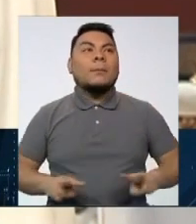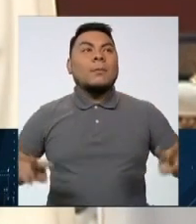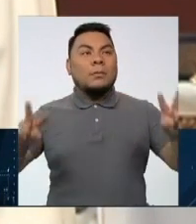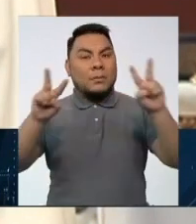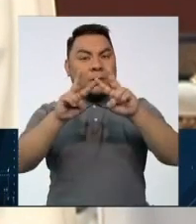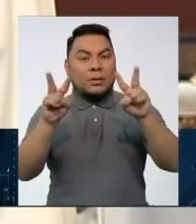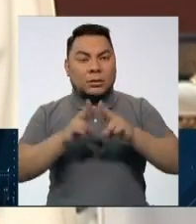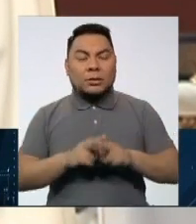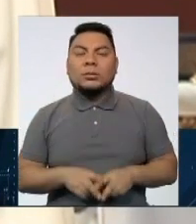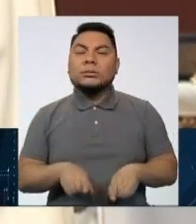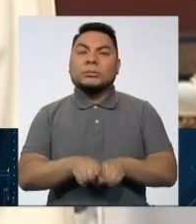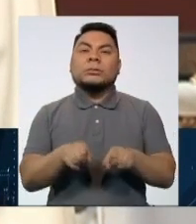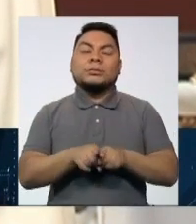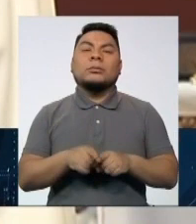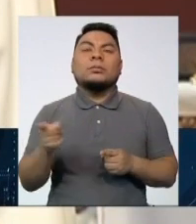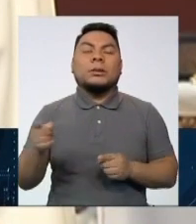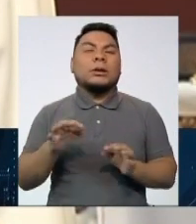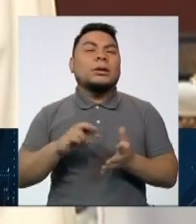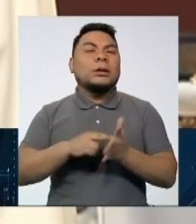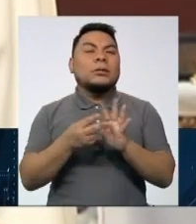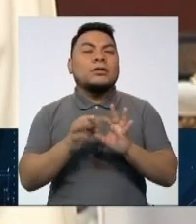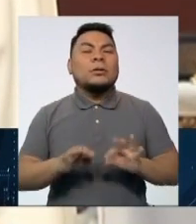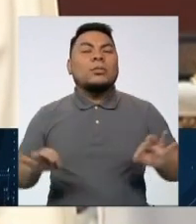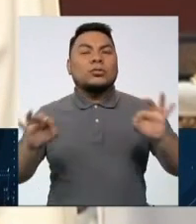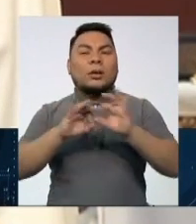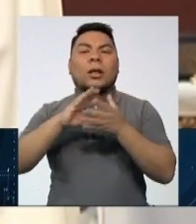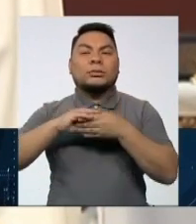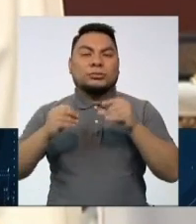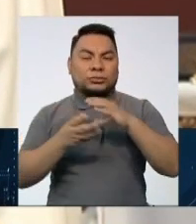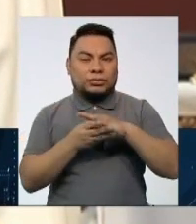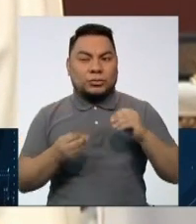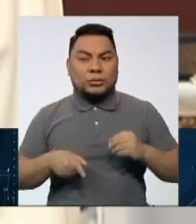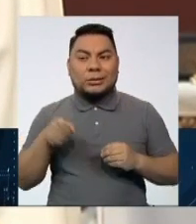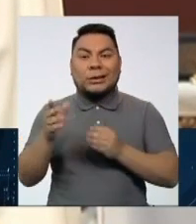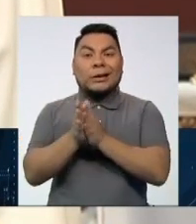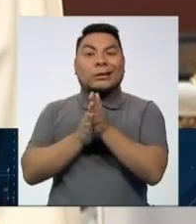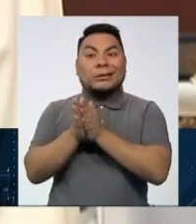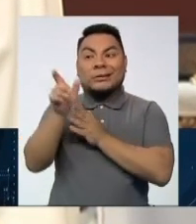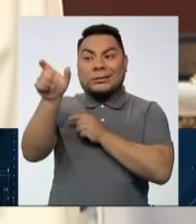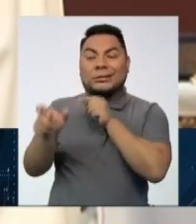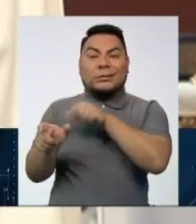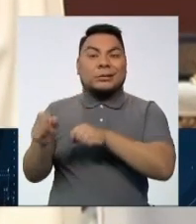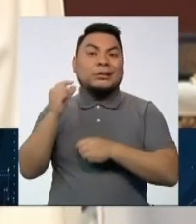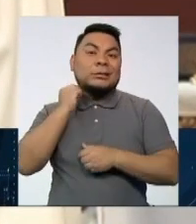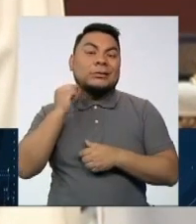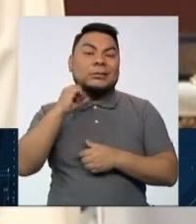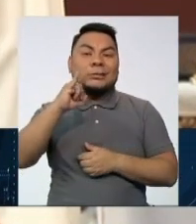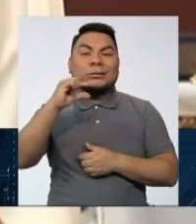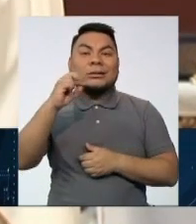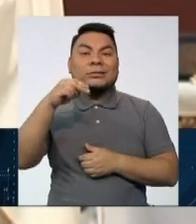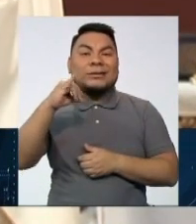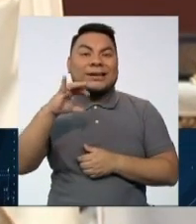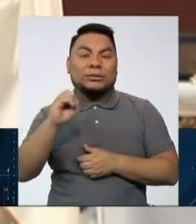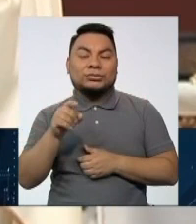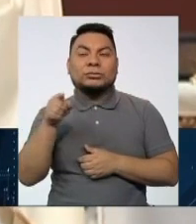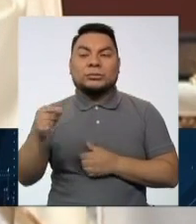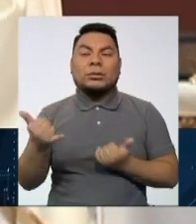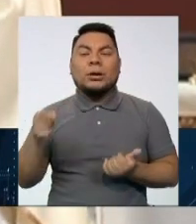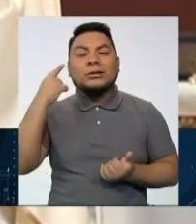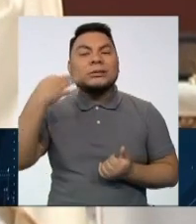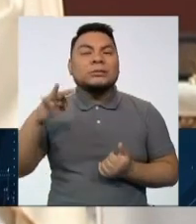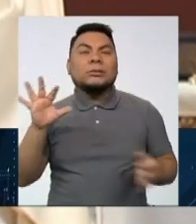y significación de la historia. El deseo de Ignacio de ser instrumento dócil en las manos de